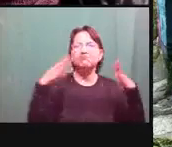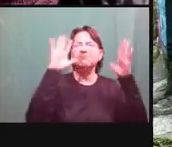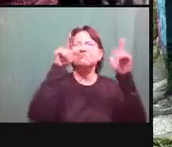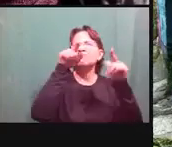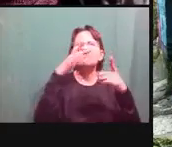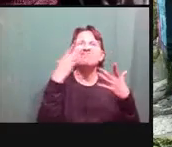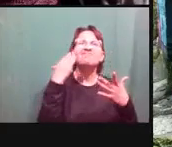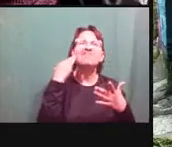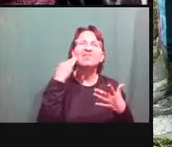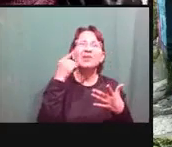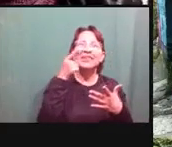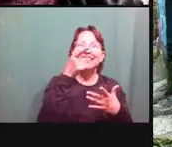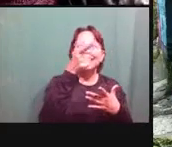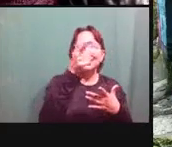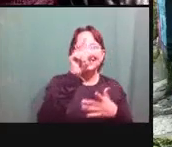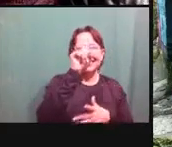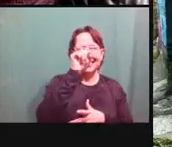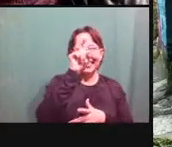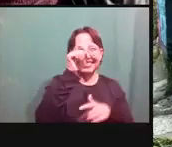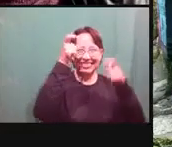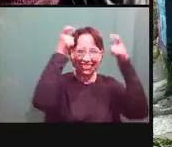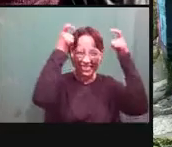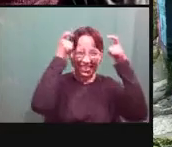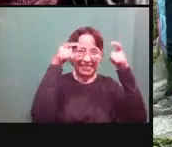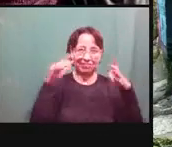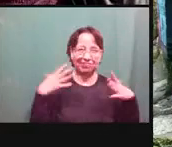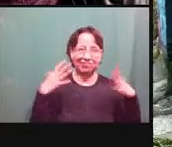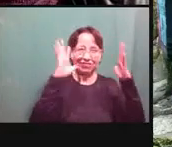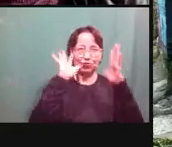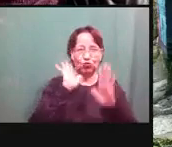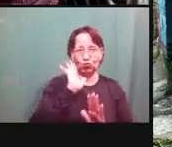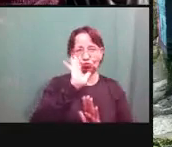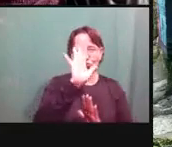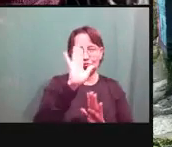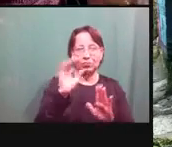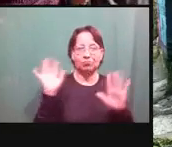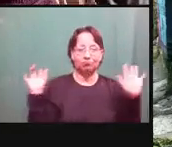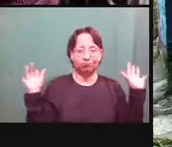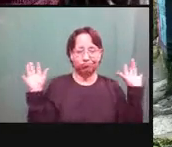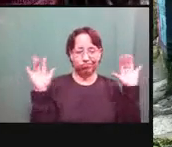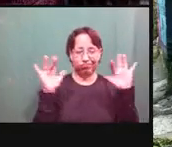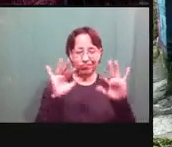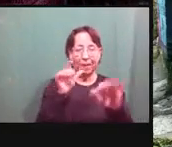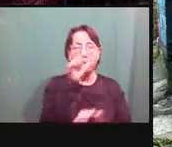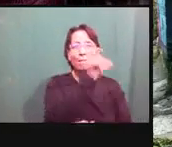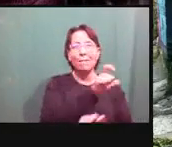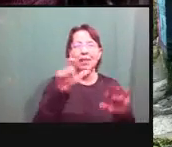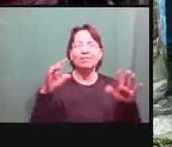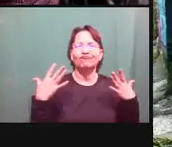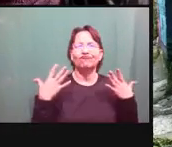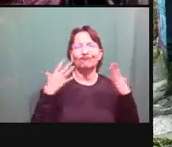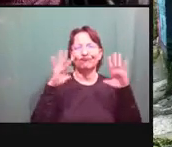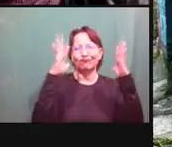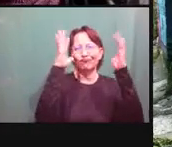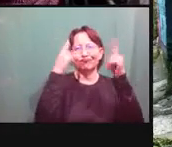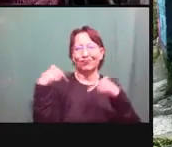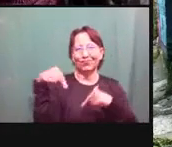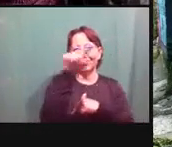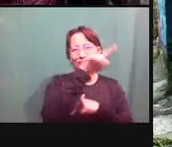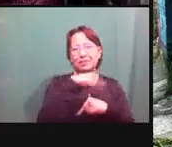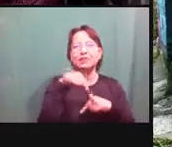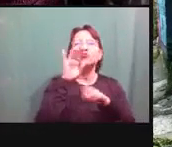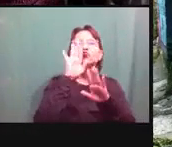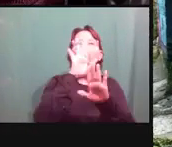fecha patrimonial del 6 de Reyes. Acá se reúnen varias personas a celebrar precisamente un poco